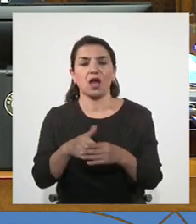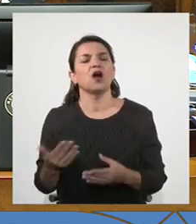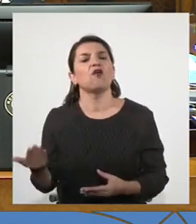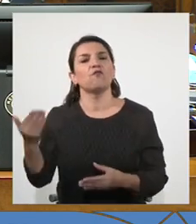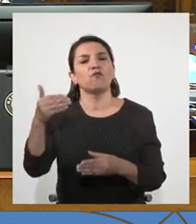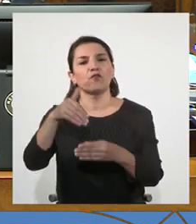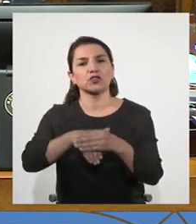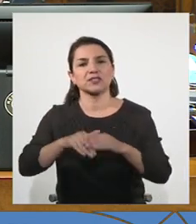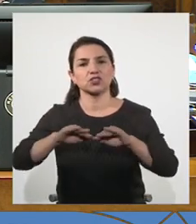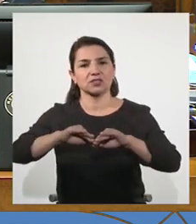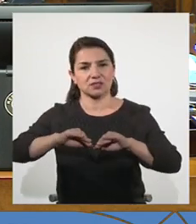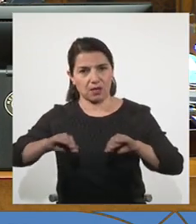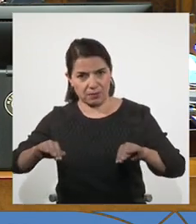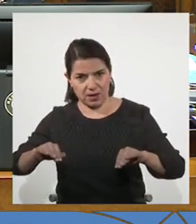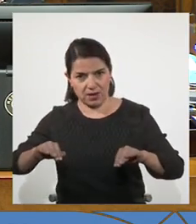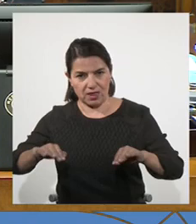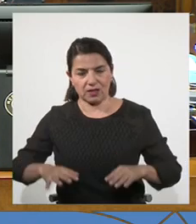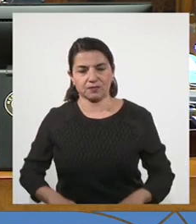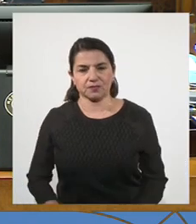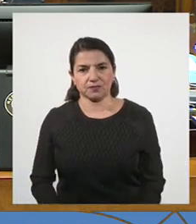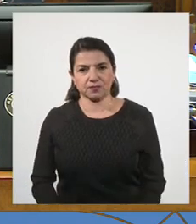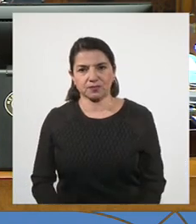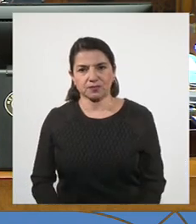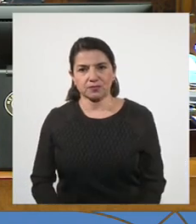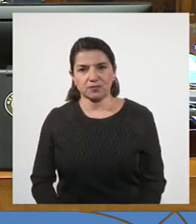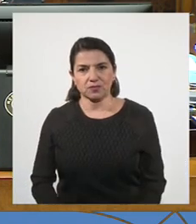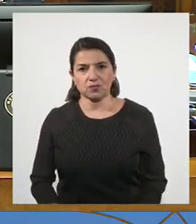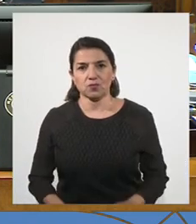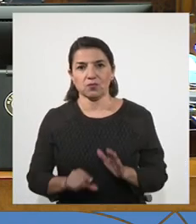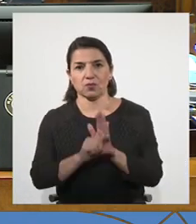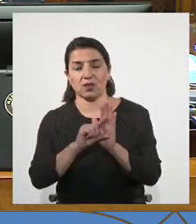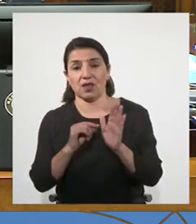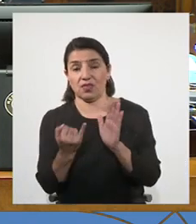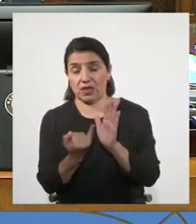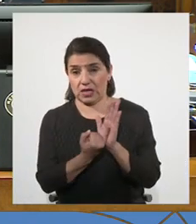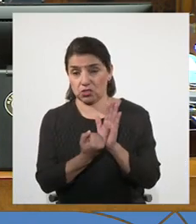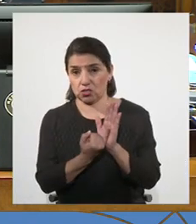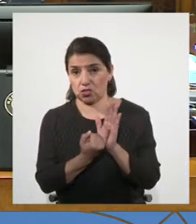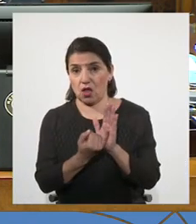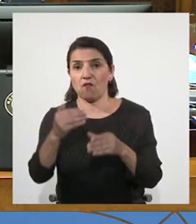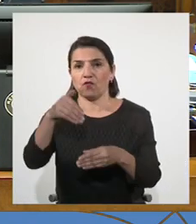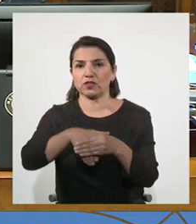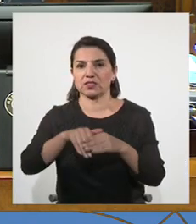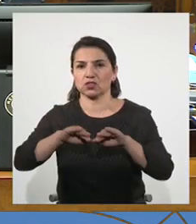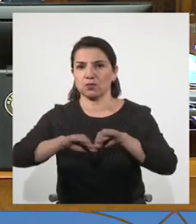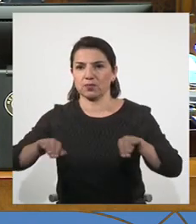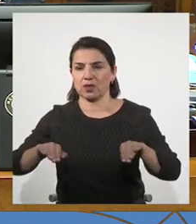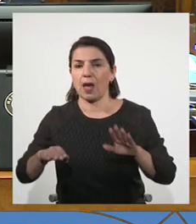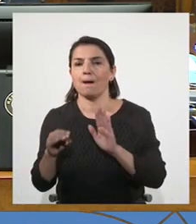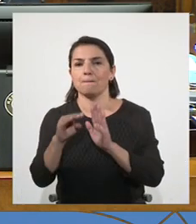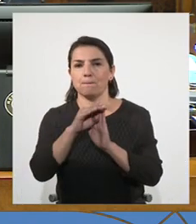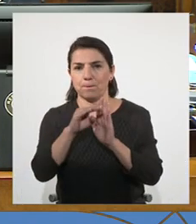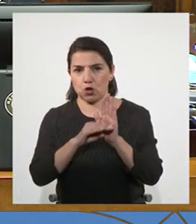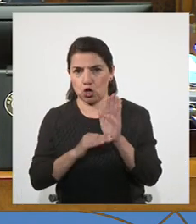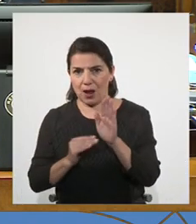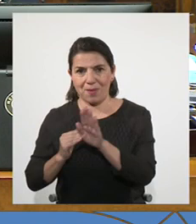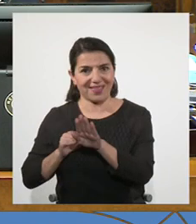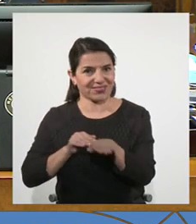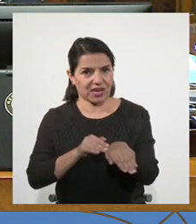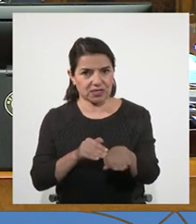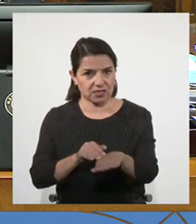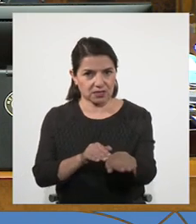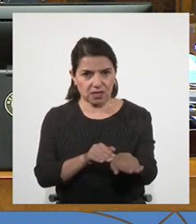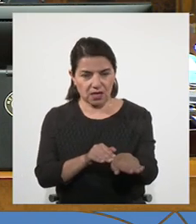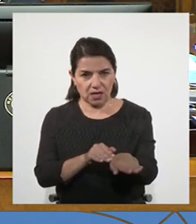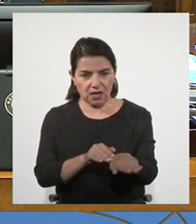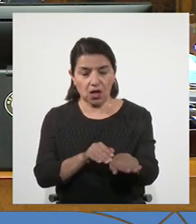votación separada es la petición, la indicación es la votación separada del programa Transantiago. Por lo tanto,